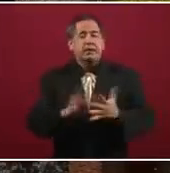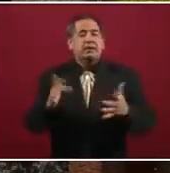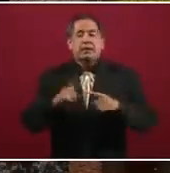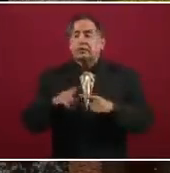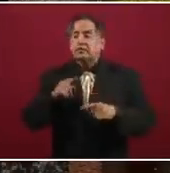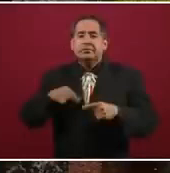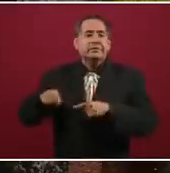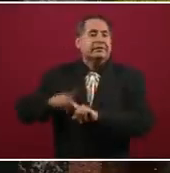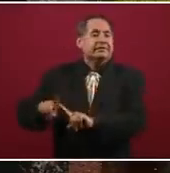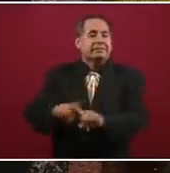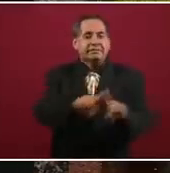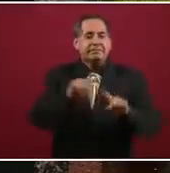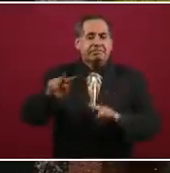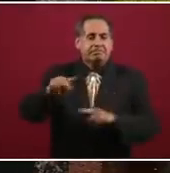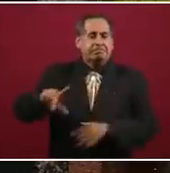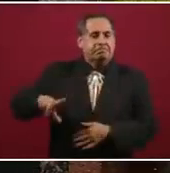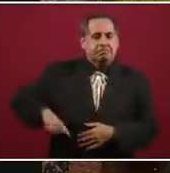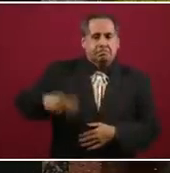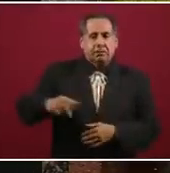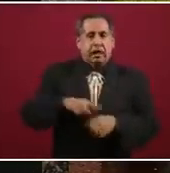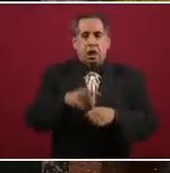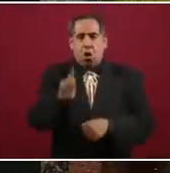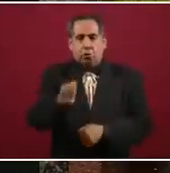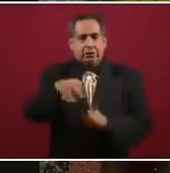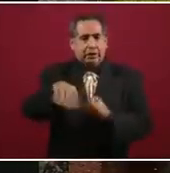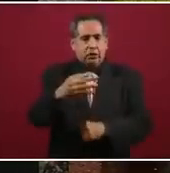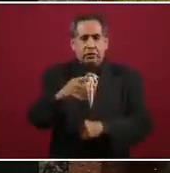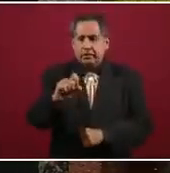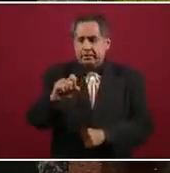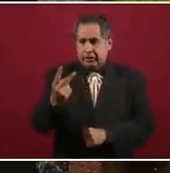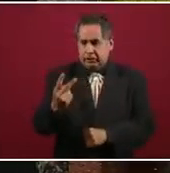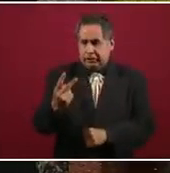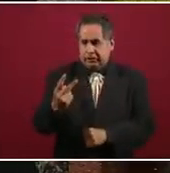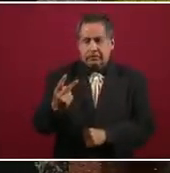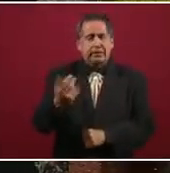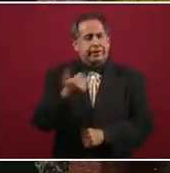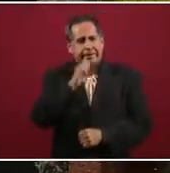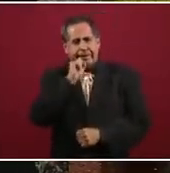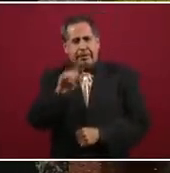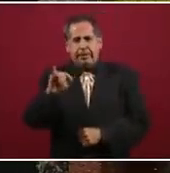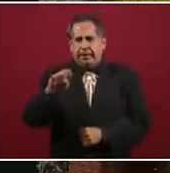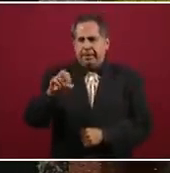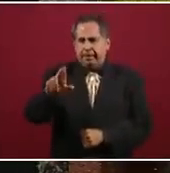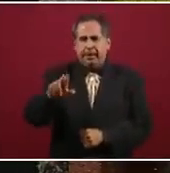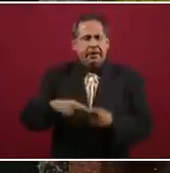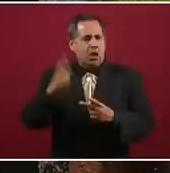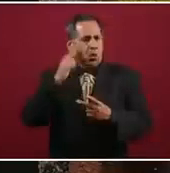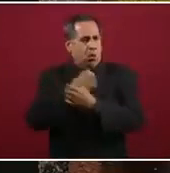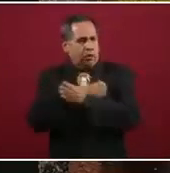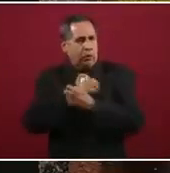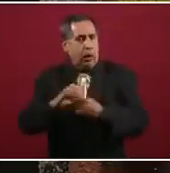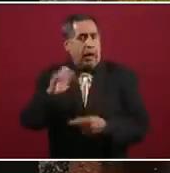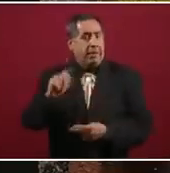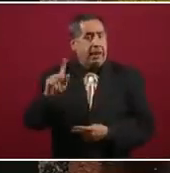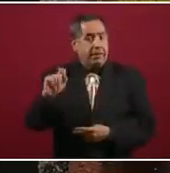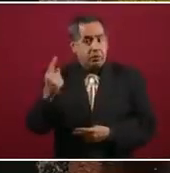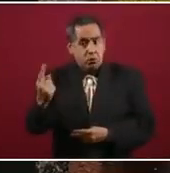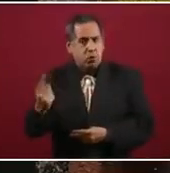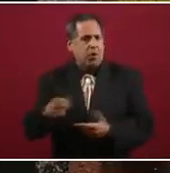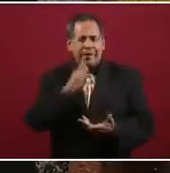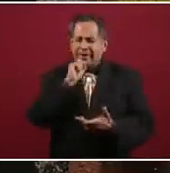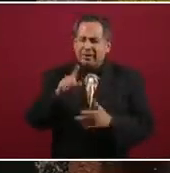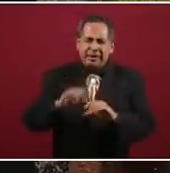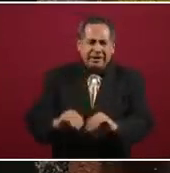medios públicos, los canales 11, 14, 22, así como el IMER, Radio Educación y Capital 21. Y, por